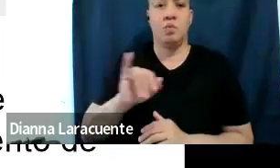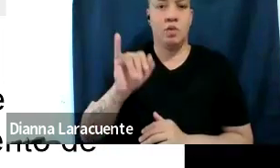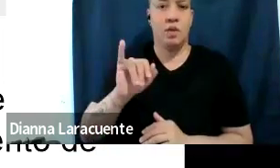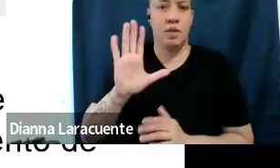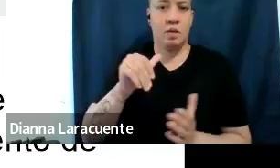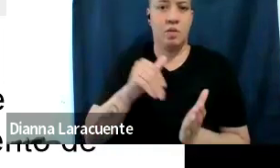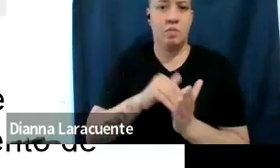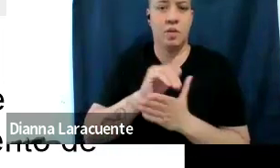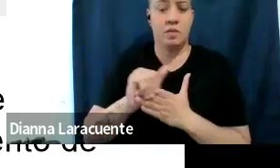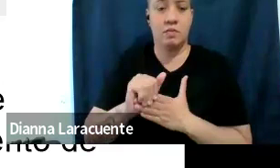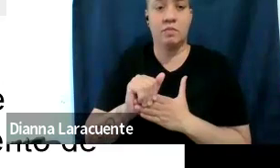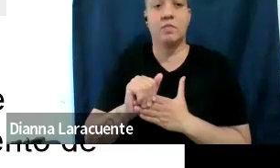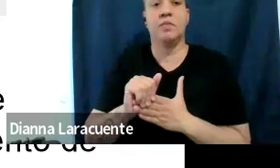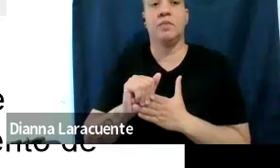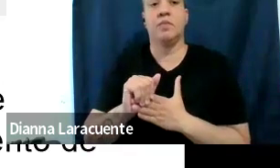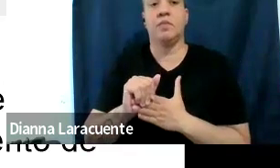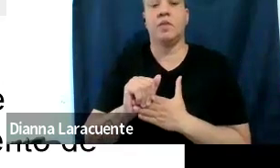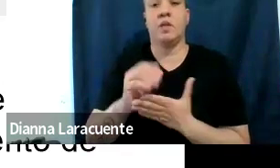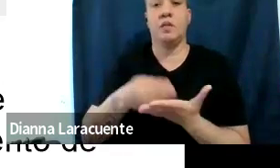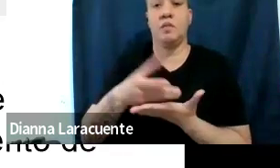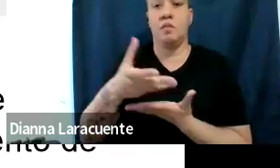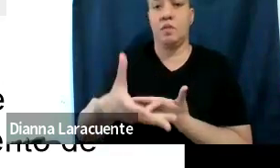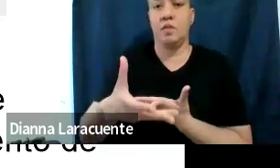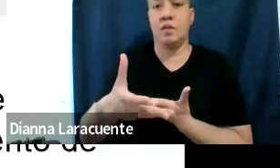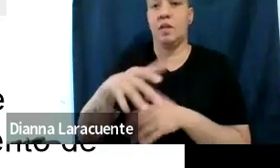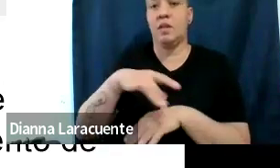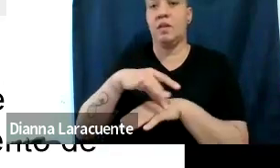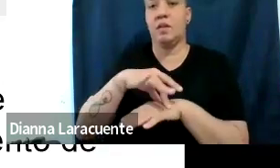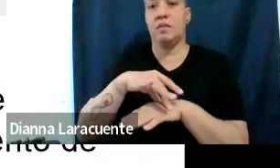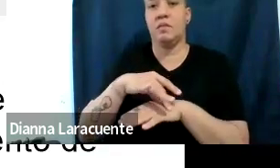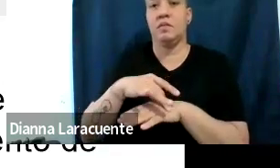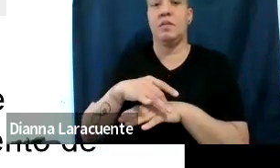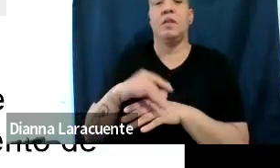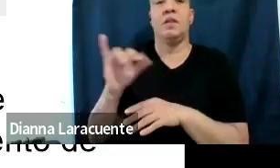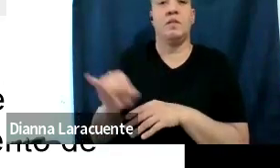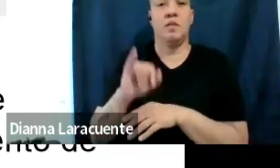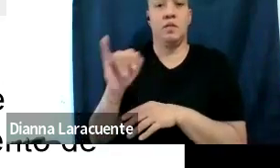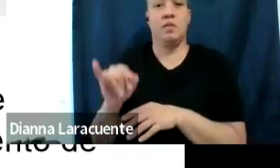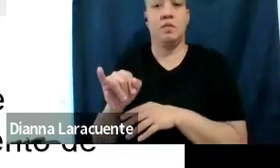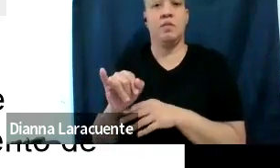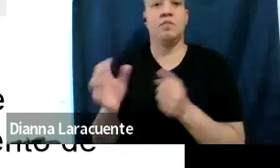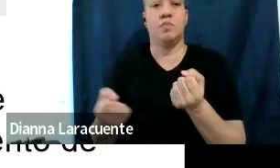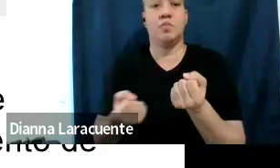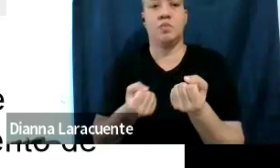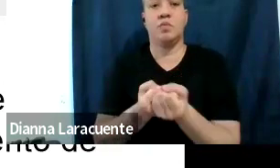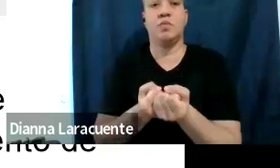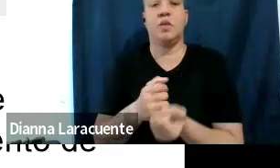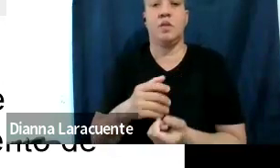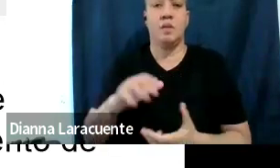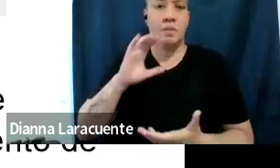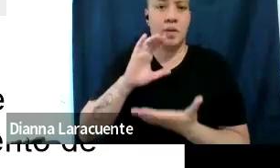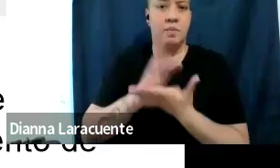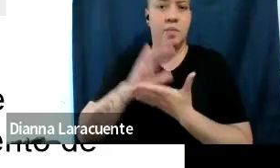Con el producto de la venta del solar y con el remontante de la póliza se sostendrá mi esposa y mi